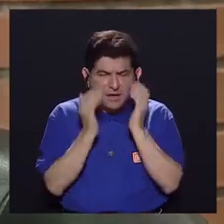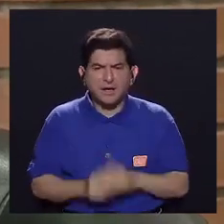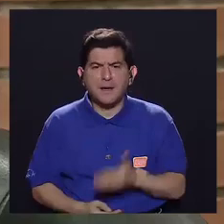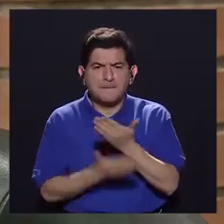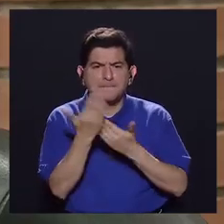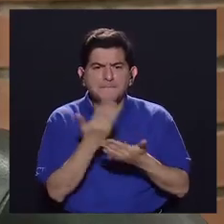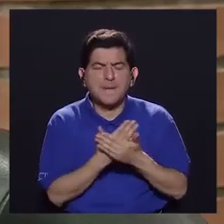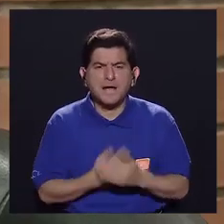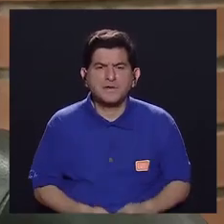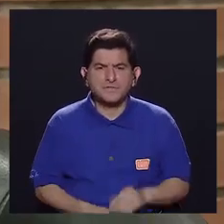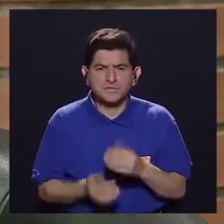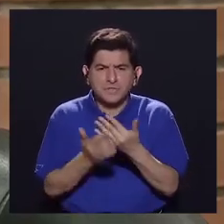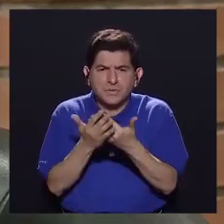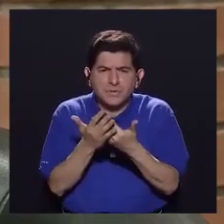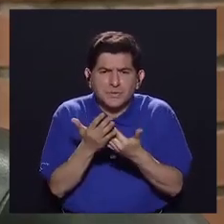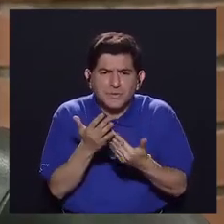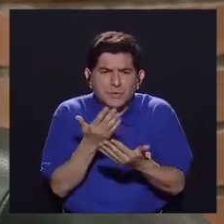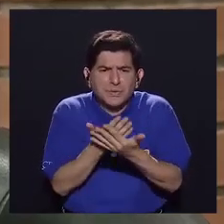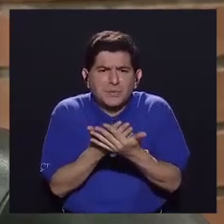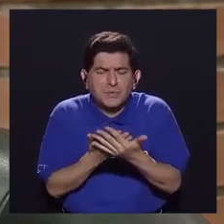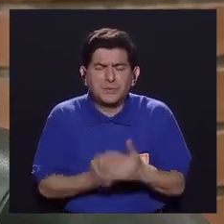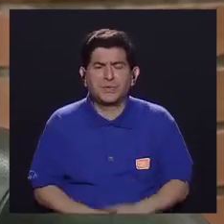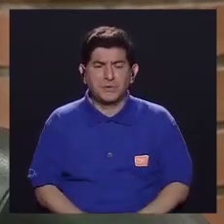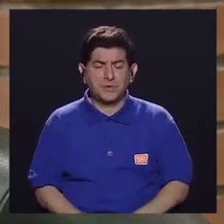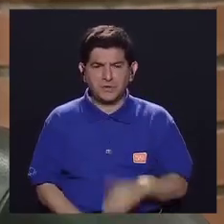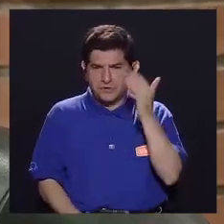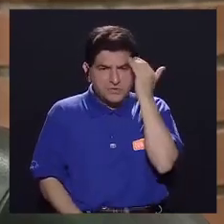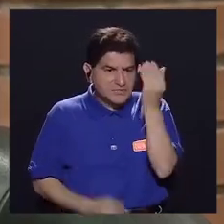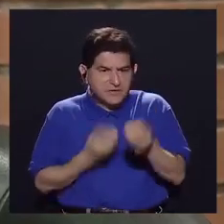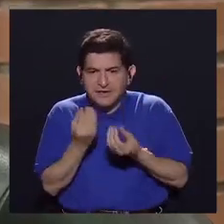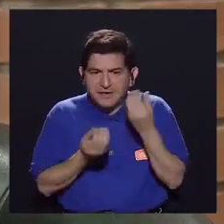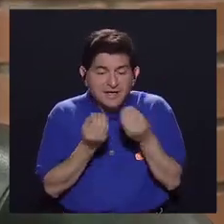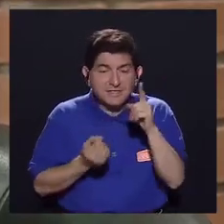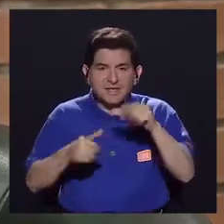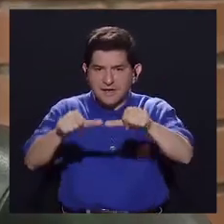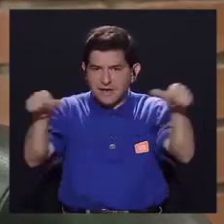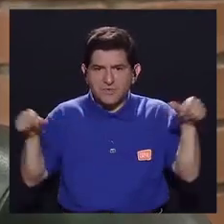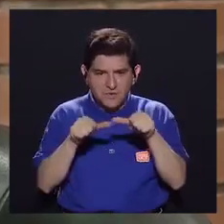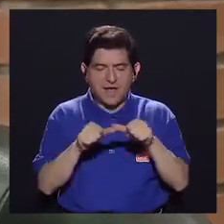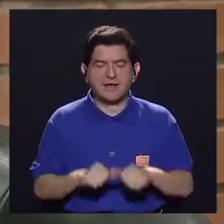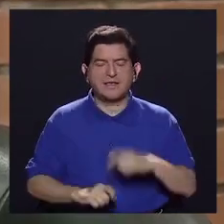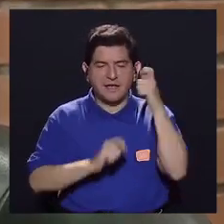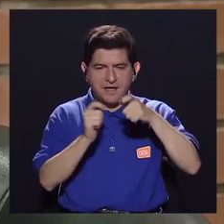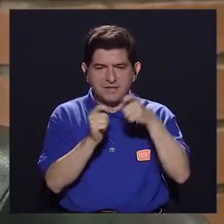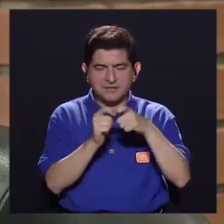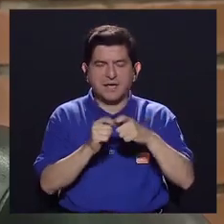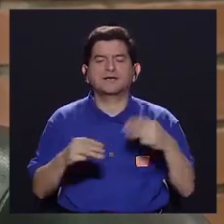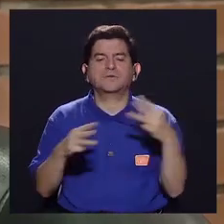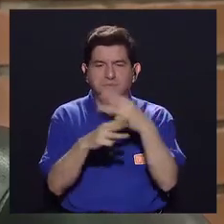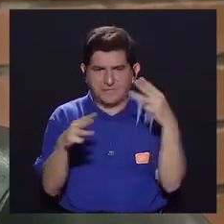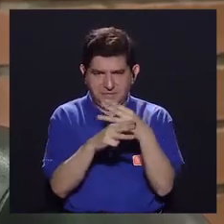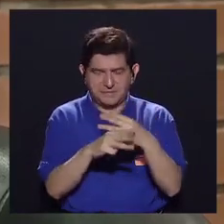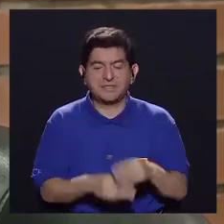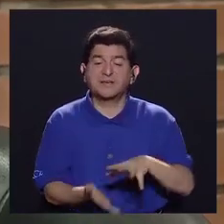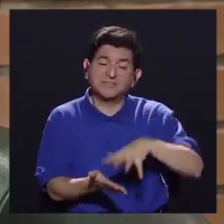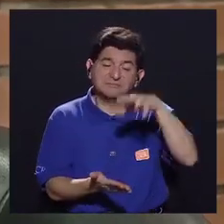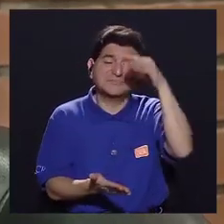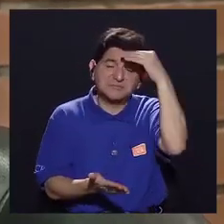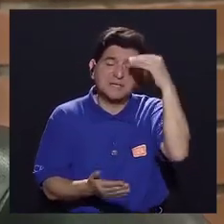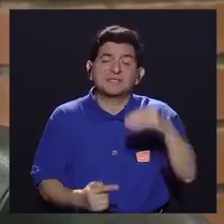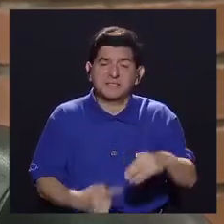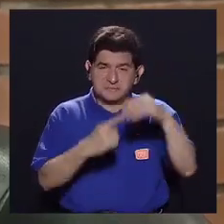manos sudorosas, por no tener seguridad en actuar en un determinado ámbito, en este caso el de las matemáticas. Es